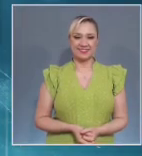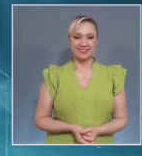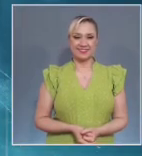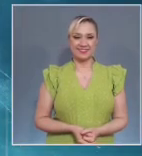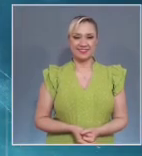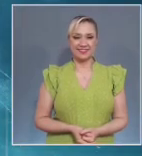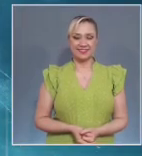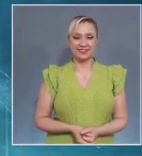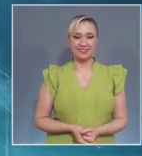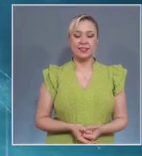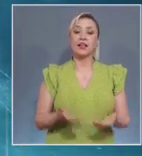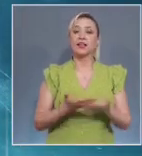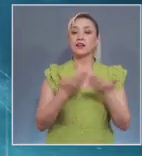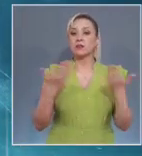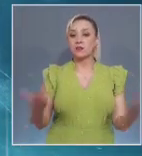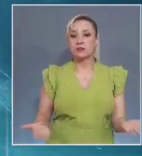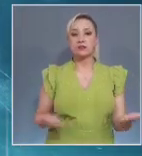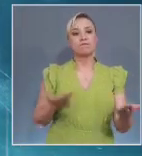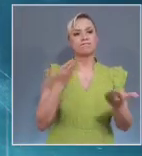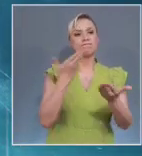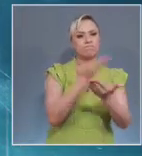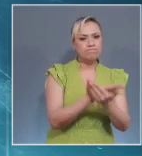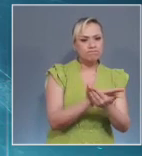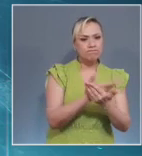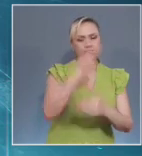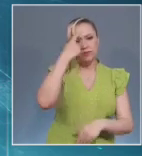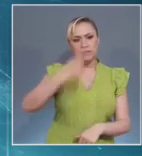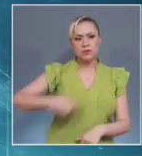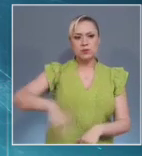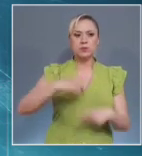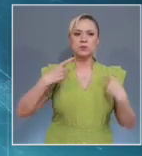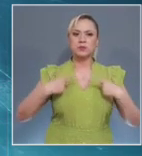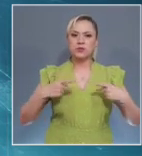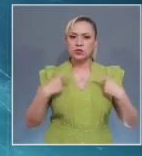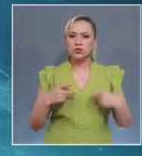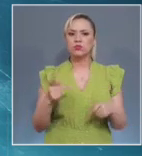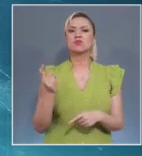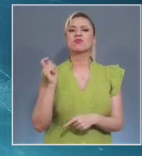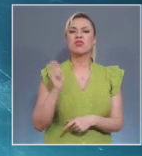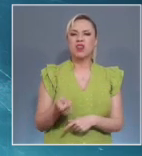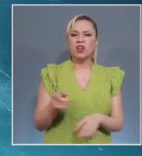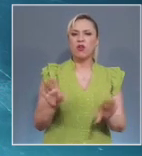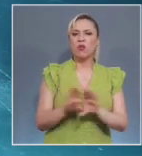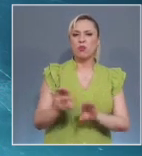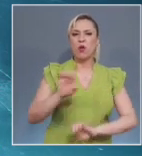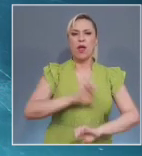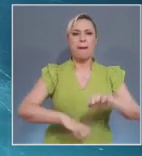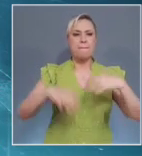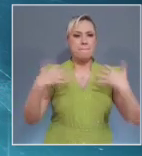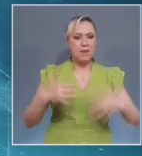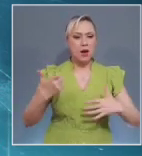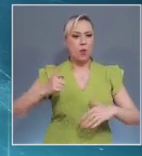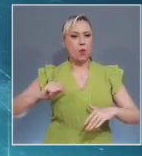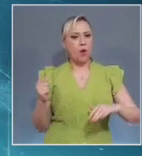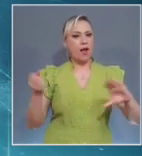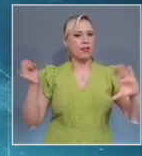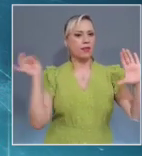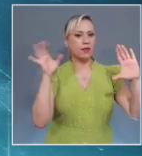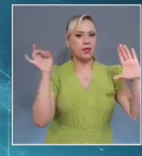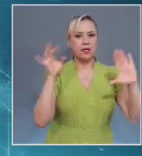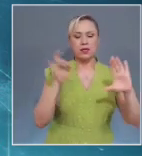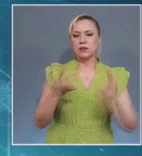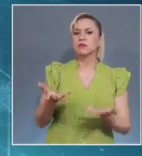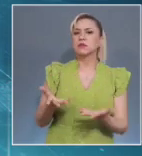Solicitar información a contribuyentes sobre dividendos recibidos de empresas y fideicomisos busca evitar la